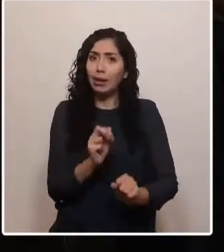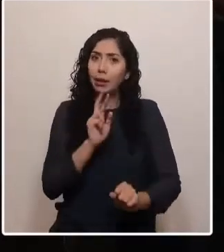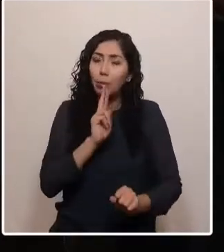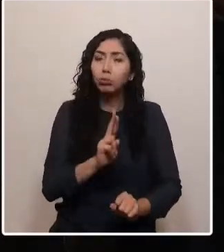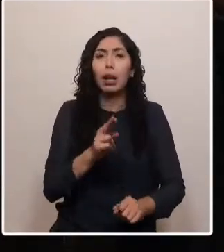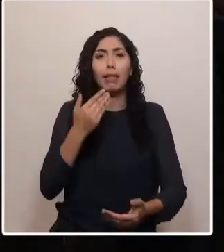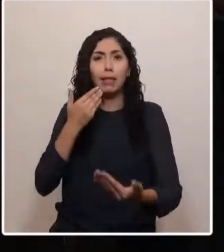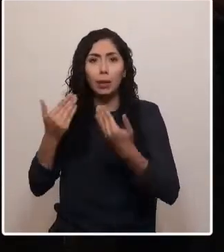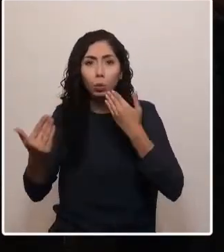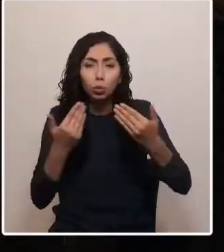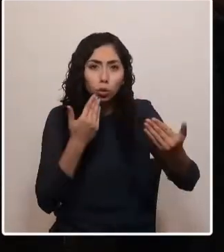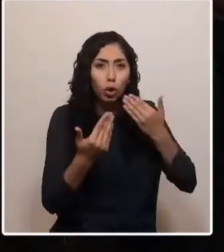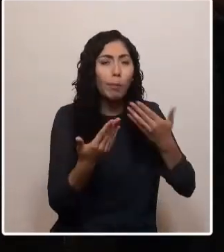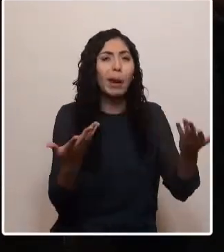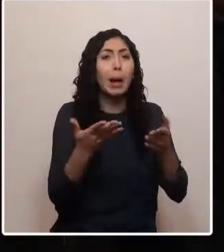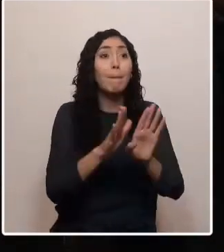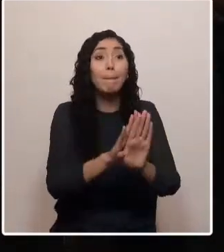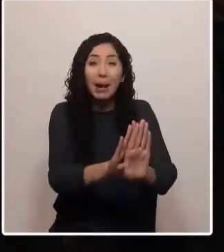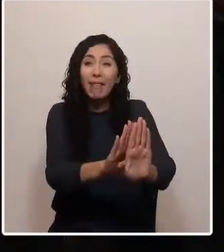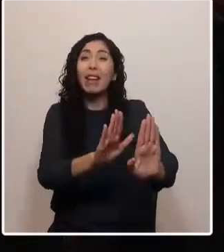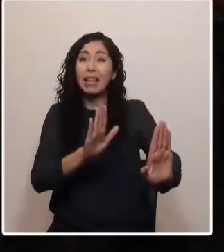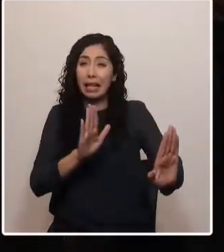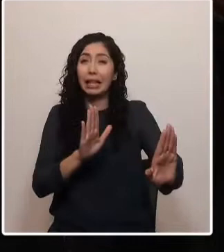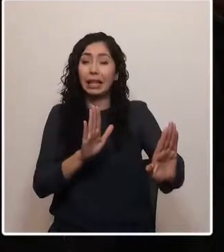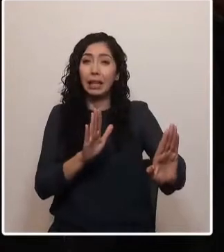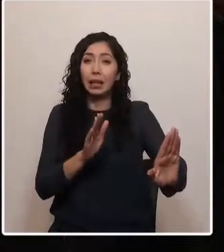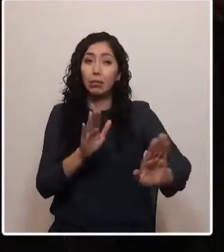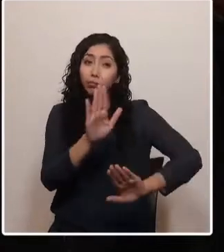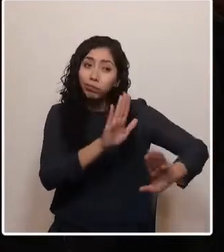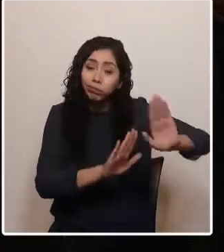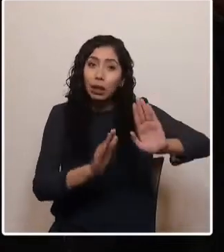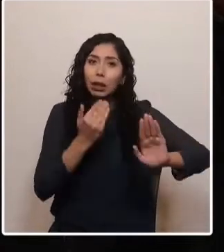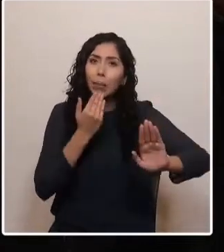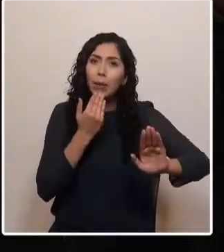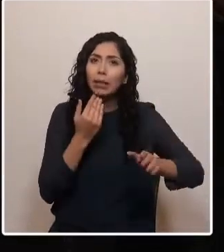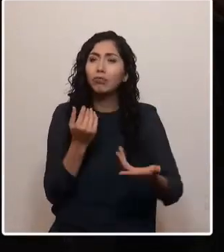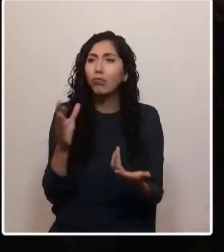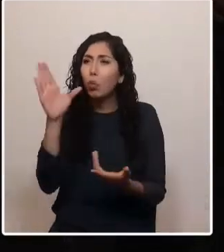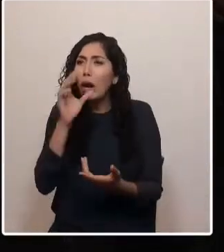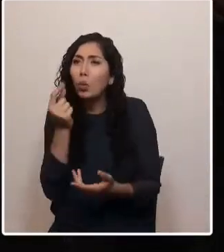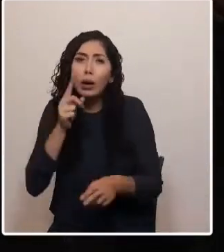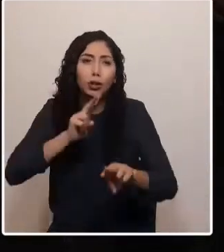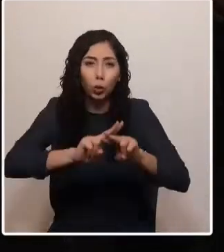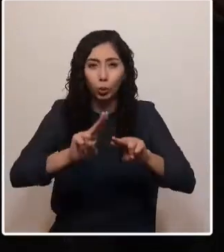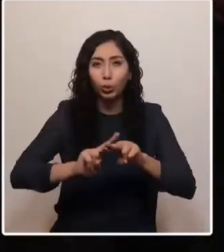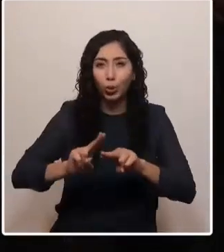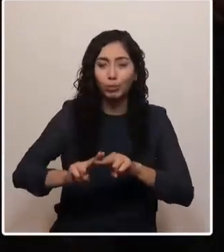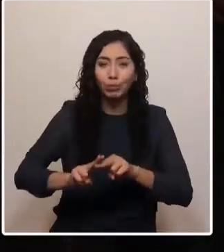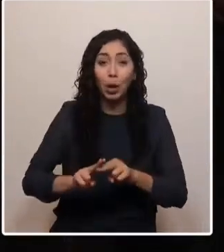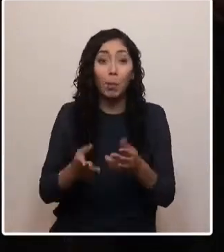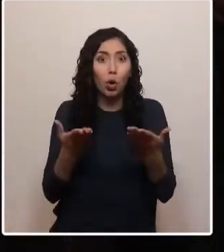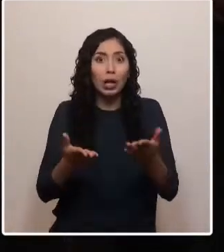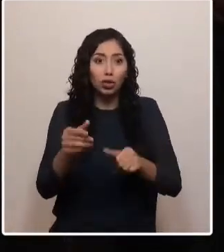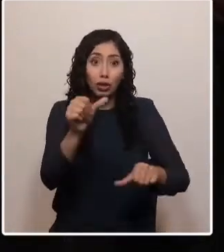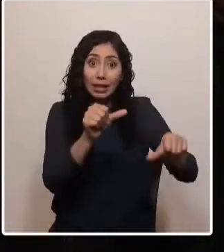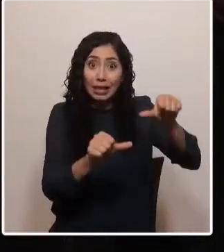a prevenir un deterioro mayor, pero también para buscar las formas de salir de esta crisis. Por eso el papel de la ciencia no puede limitarse a perfeccionar el